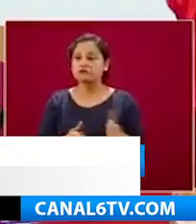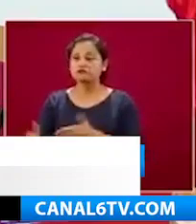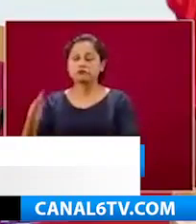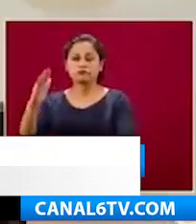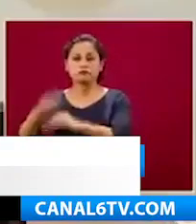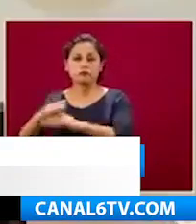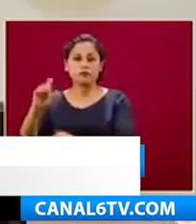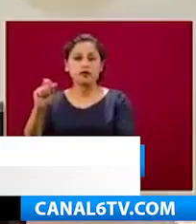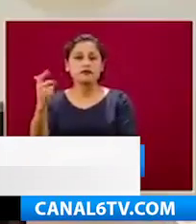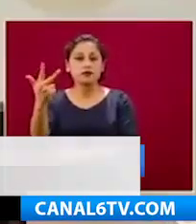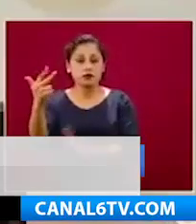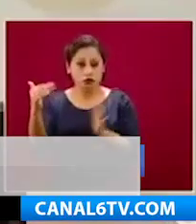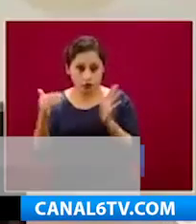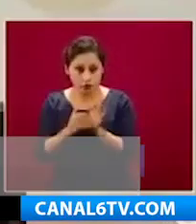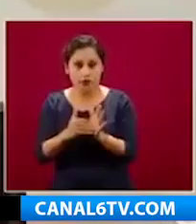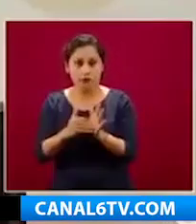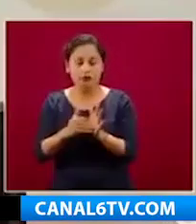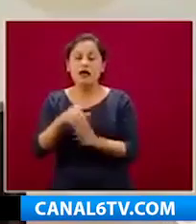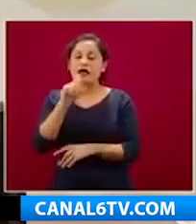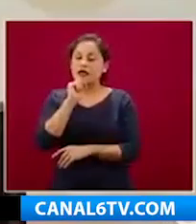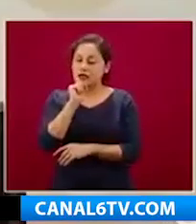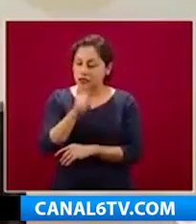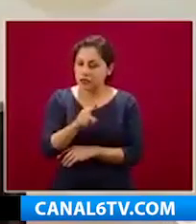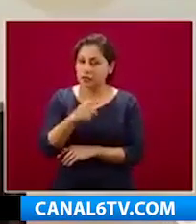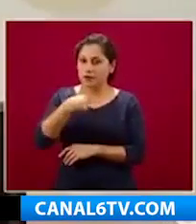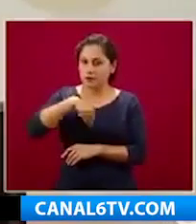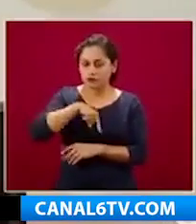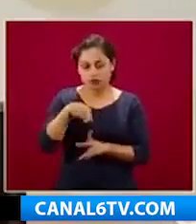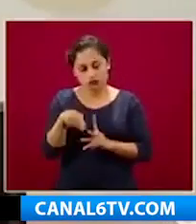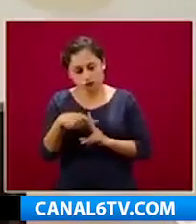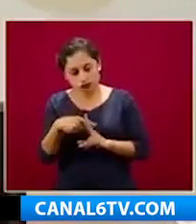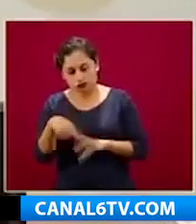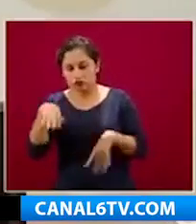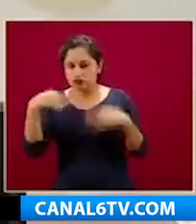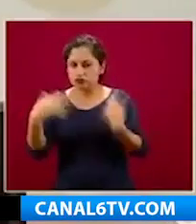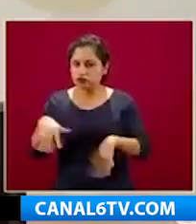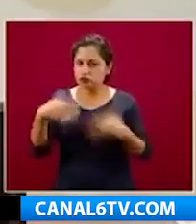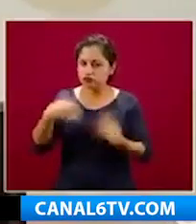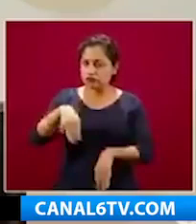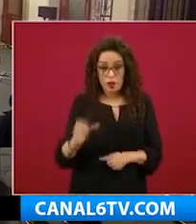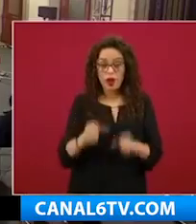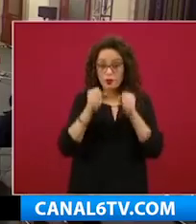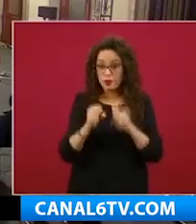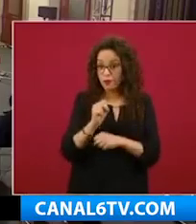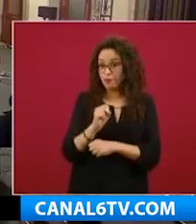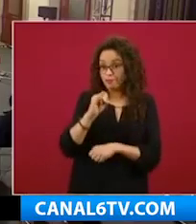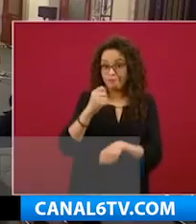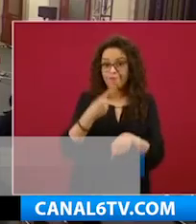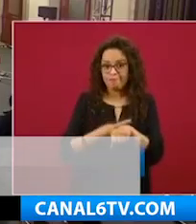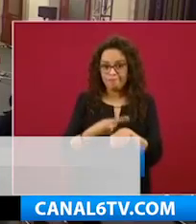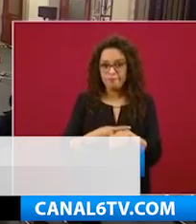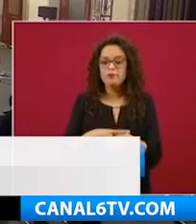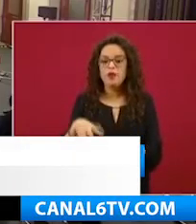los 30 mil, e incluso un escenario muy catastrófico que podía llegar a 60 mil. Tenemos